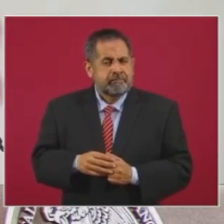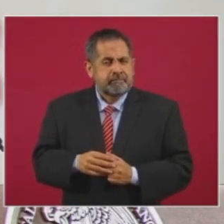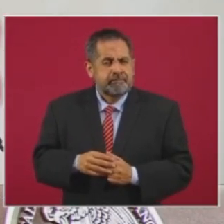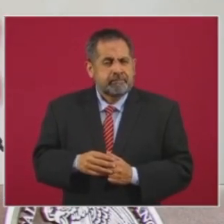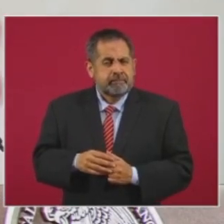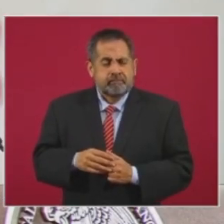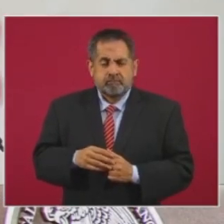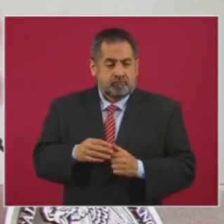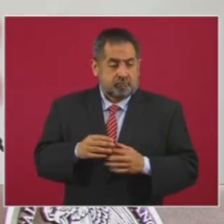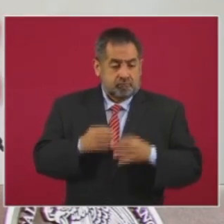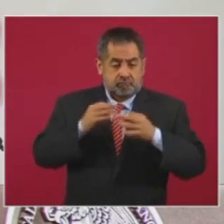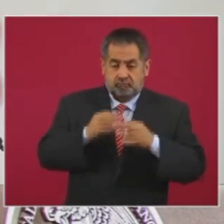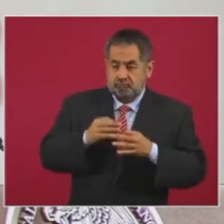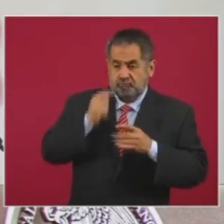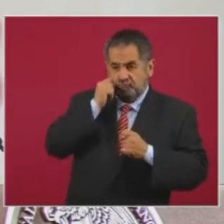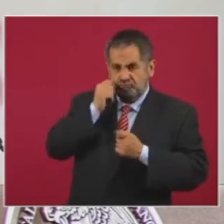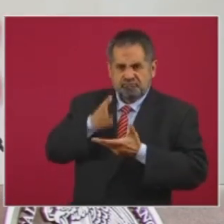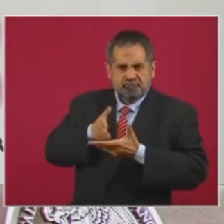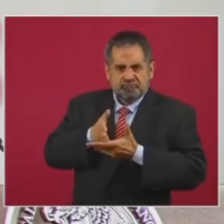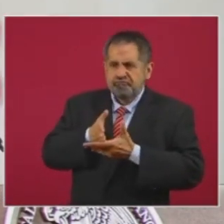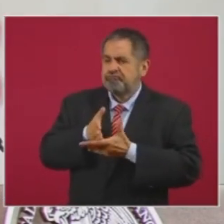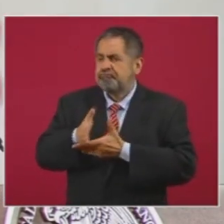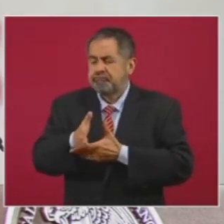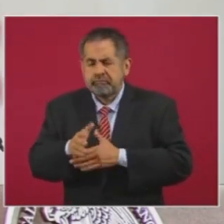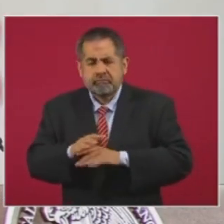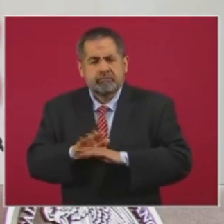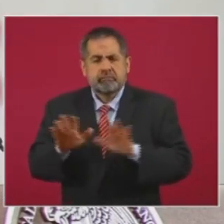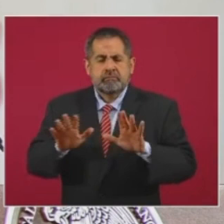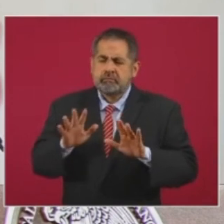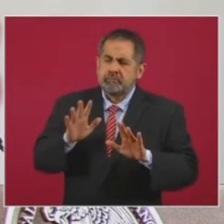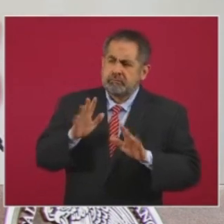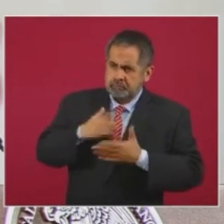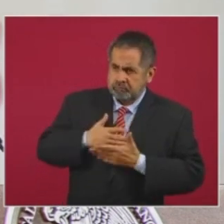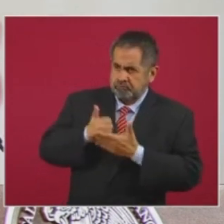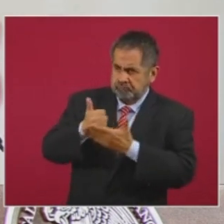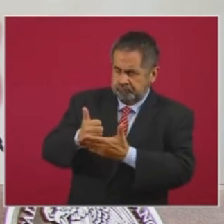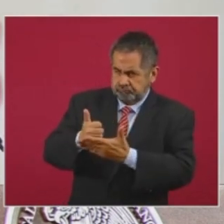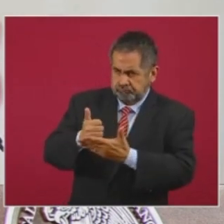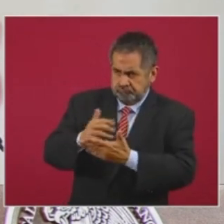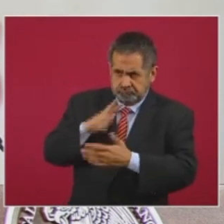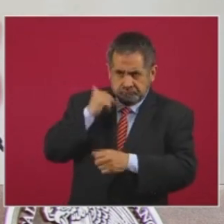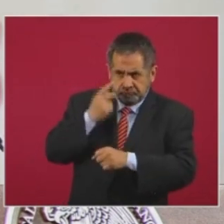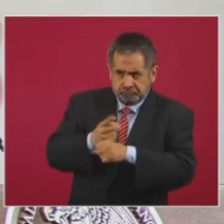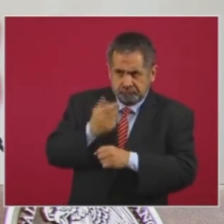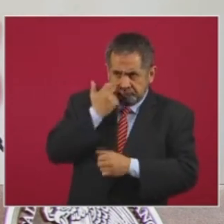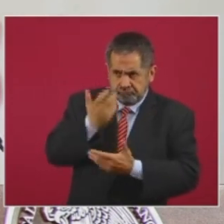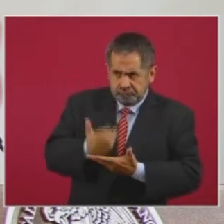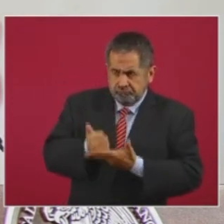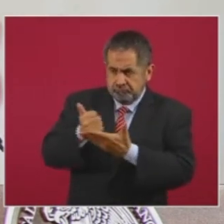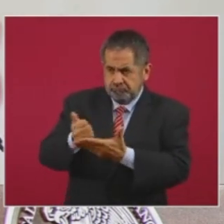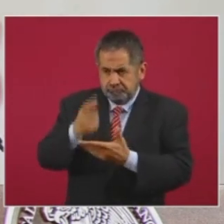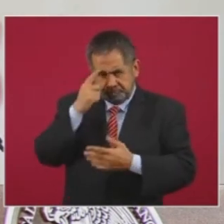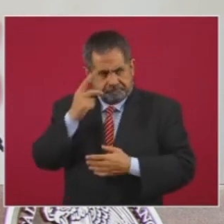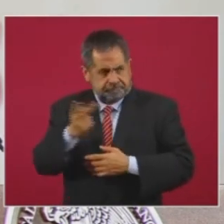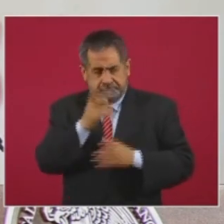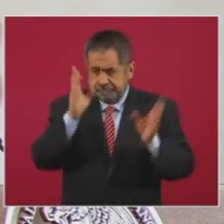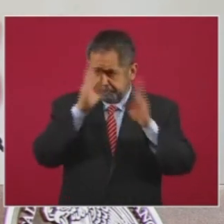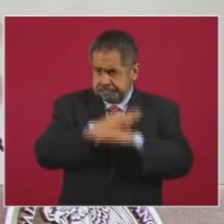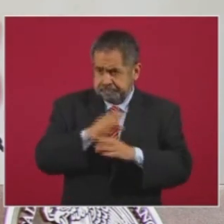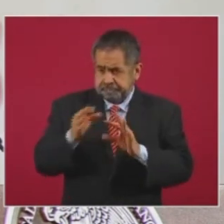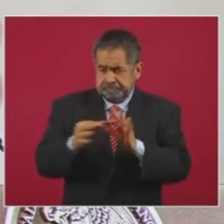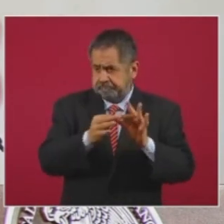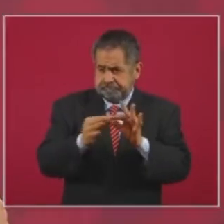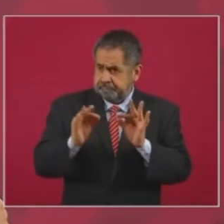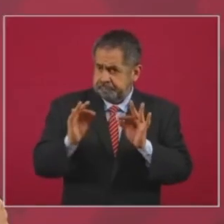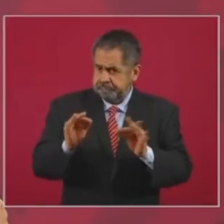no oficial, no oficiosa, sino con el propósito de la conciliación,